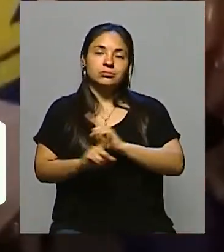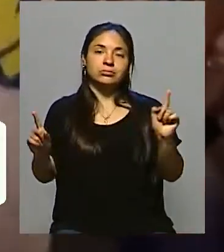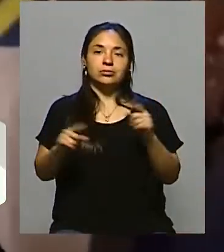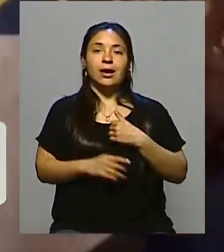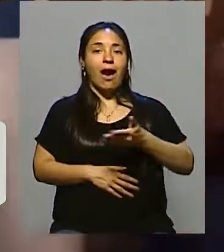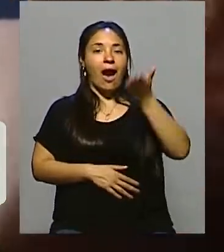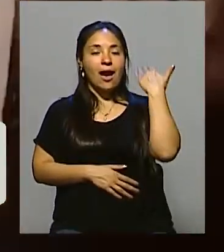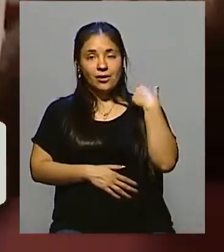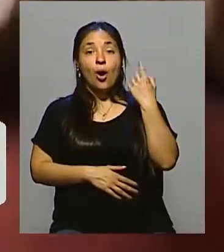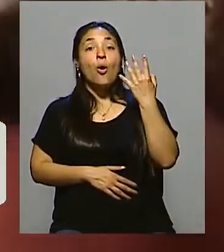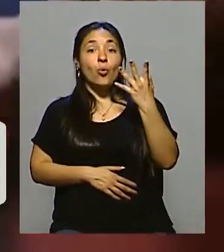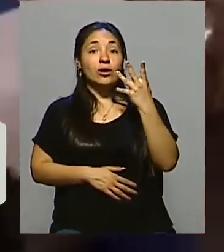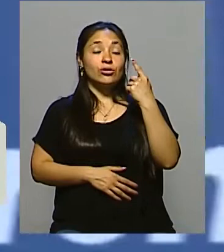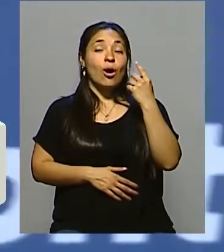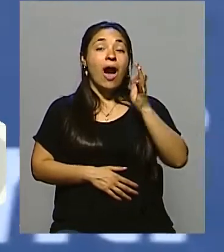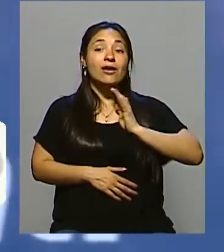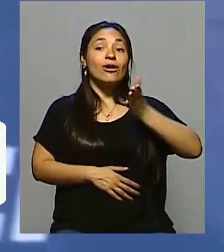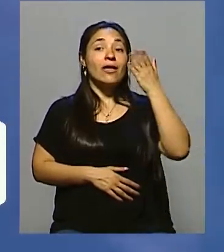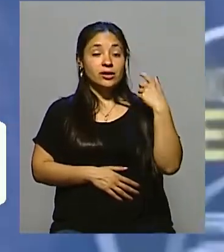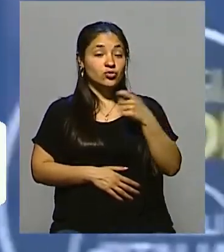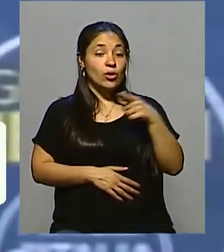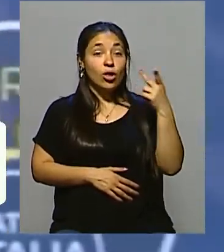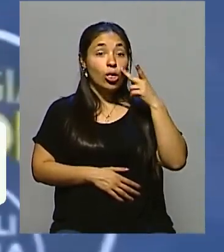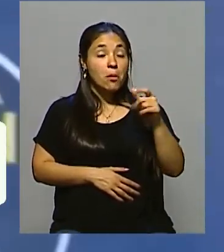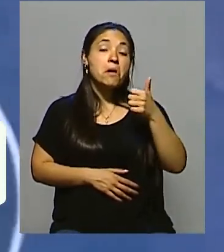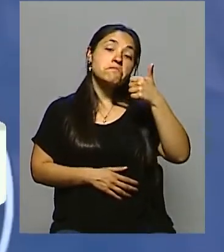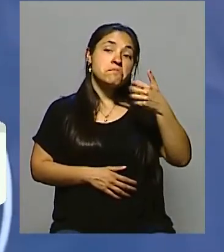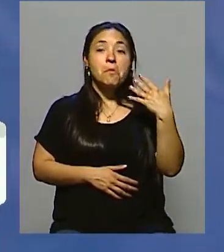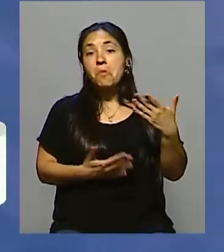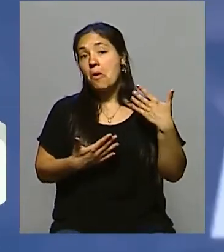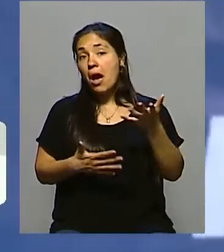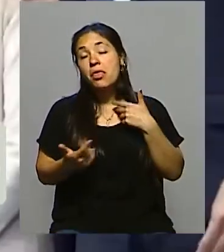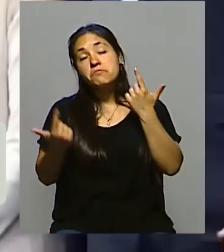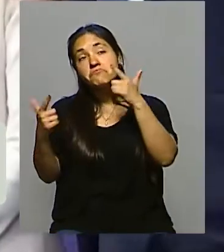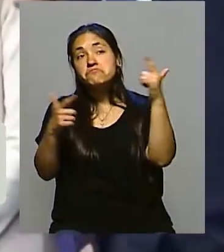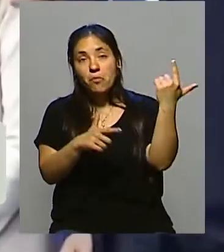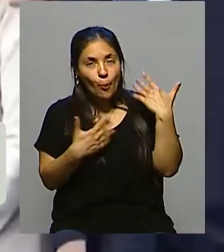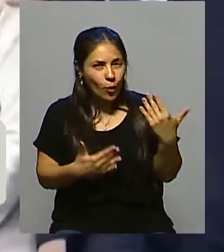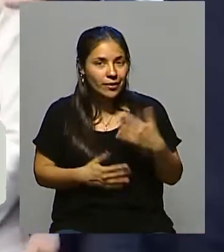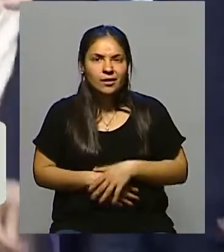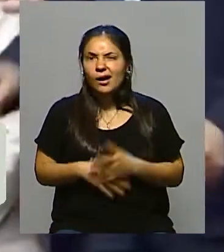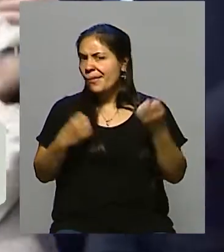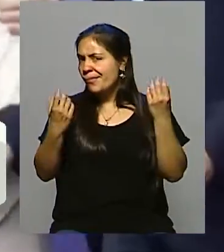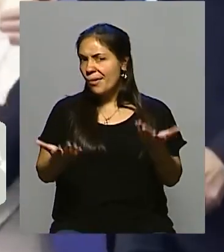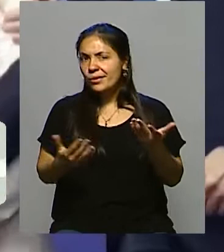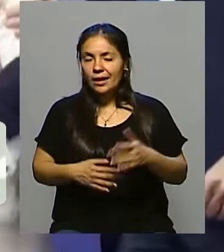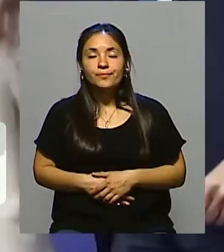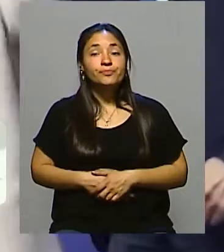años atrás era un sueldo bueno con el cual podías hacer cualquier cosa. ¿Y esto por qué? Básicamente